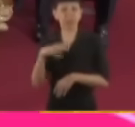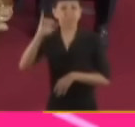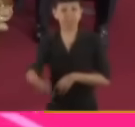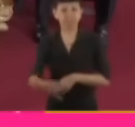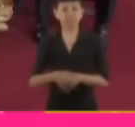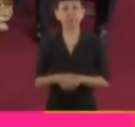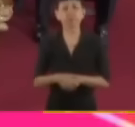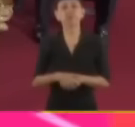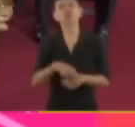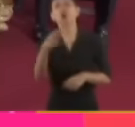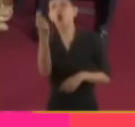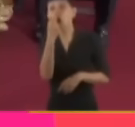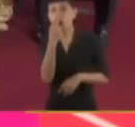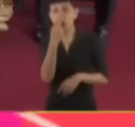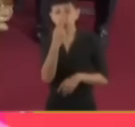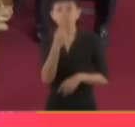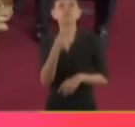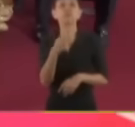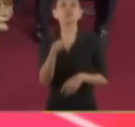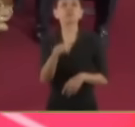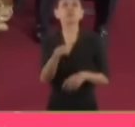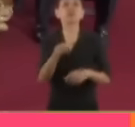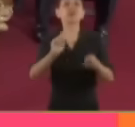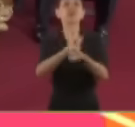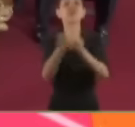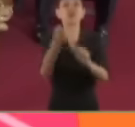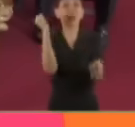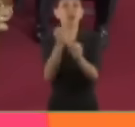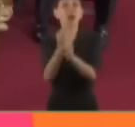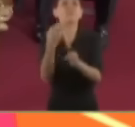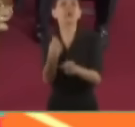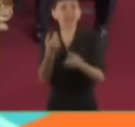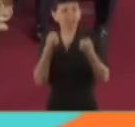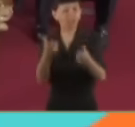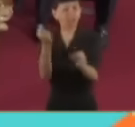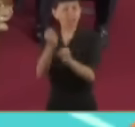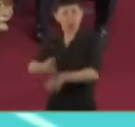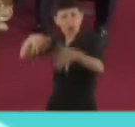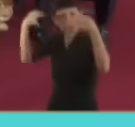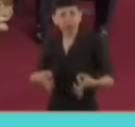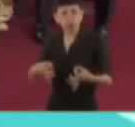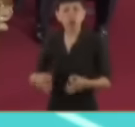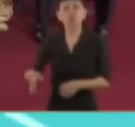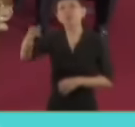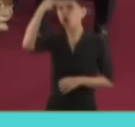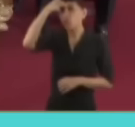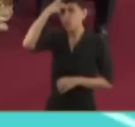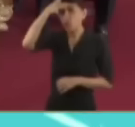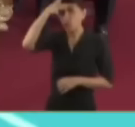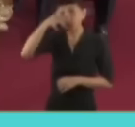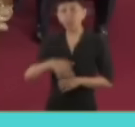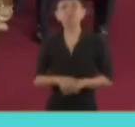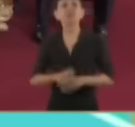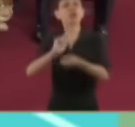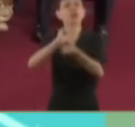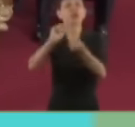¿Esta es la forma correcta? Bueno, es una herramienta, ¿sí?, que dispone la Constitución. La inmensa mayoría de los constitucionalistas va a decir, ¿es constitucional sí o no? Monosilábica